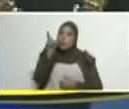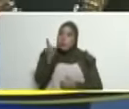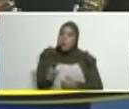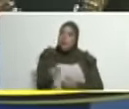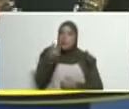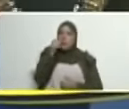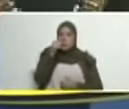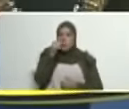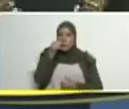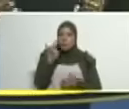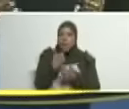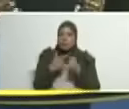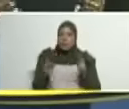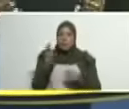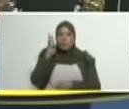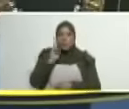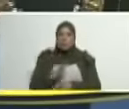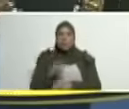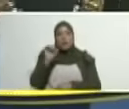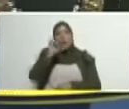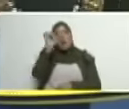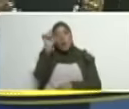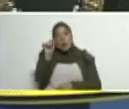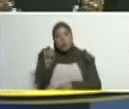Artigas, libertador del sur,